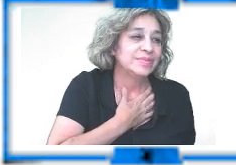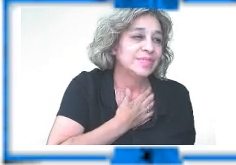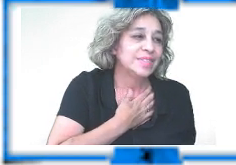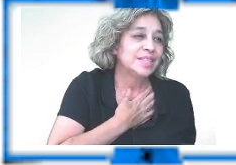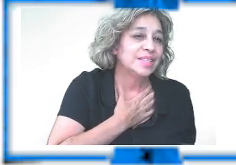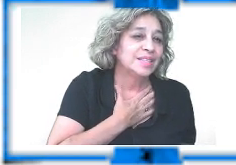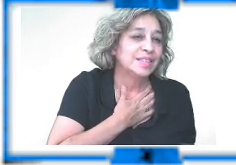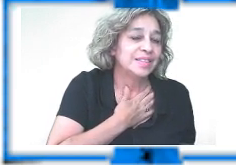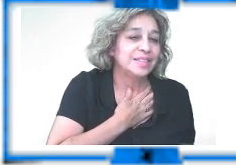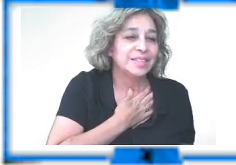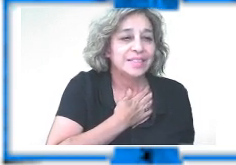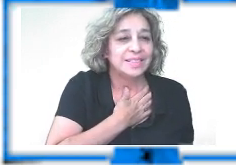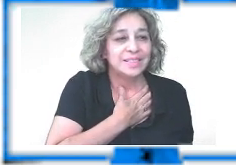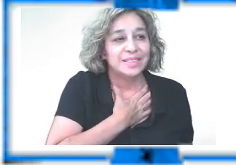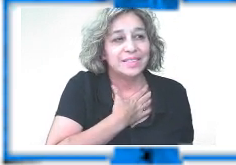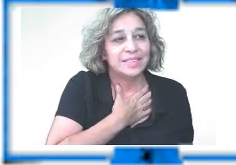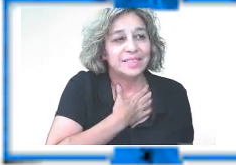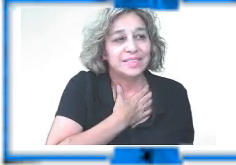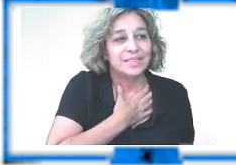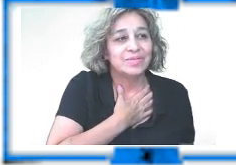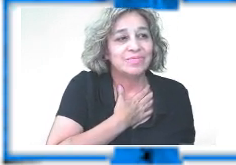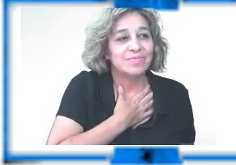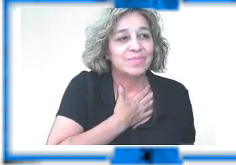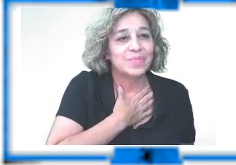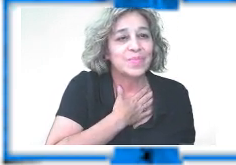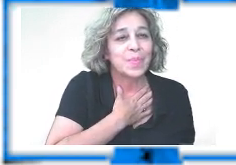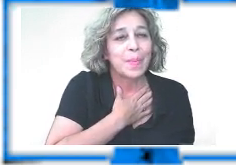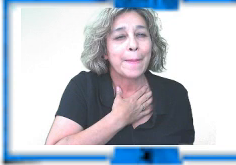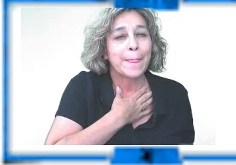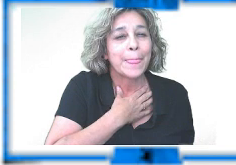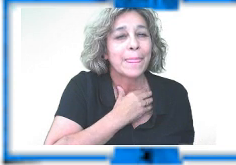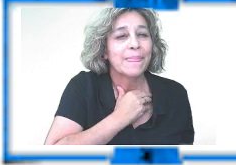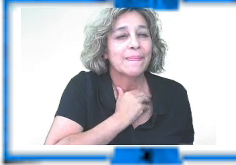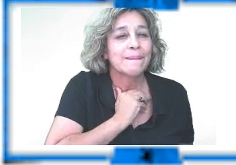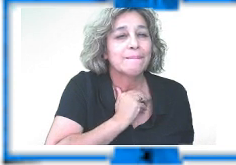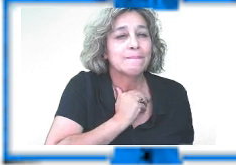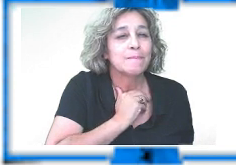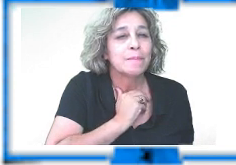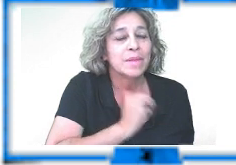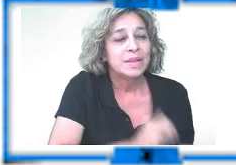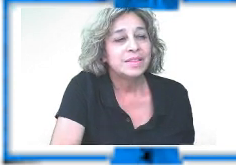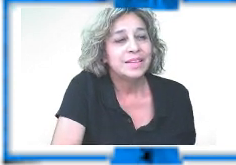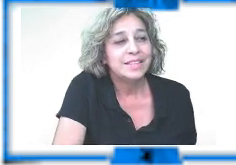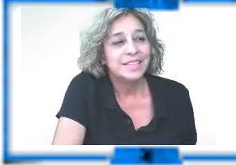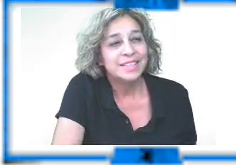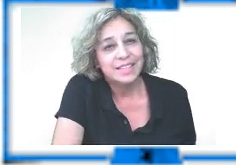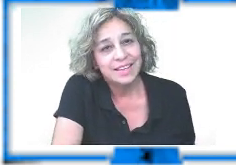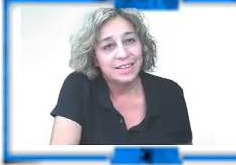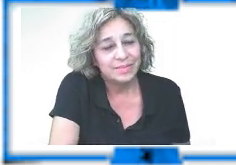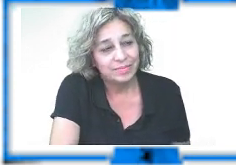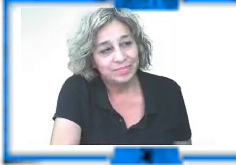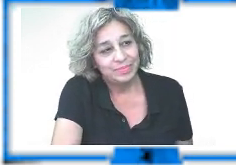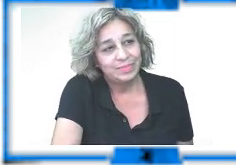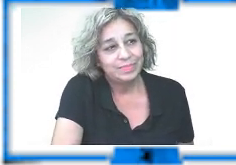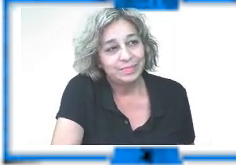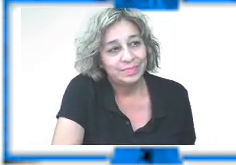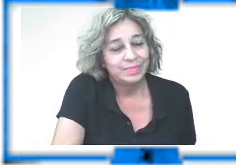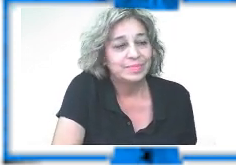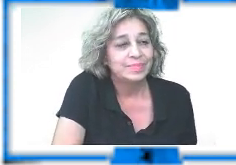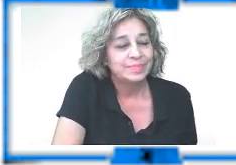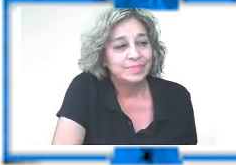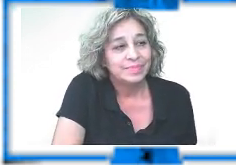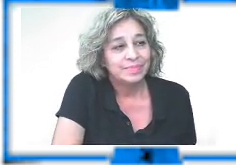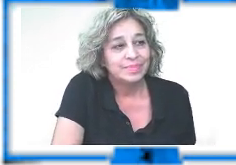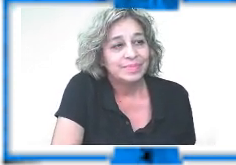nos dice Alfonso Varela Ortega. Se conoció que esta reunión a través de los tours que están haciendo un gran trabajo de información. Que he sin ella seríamos manipulados.